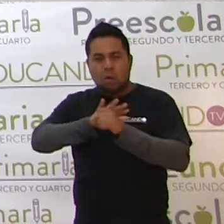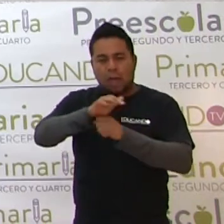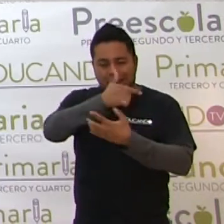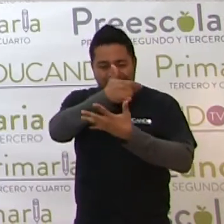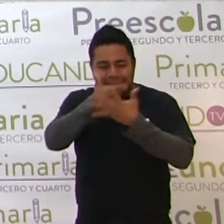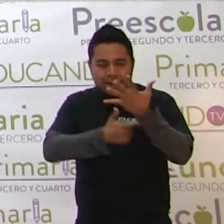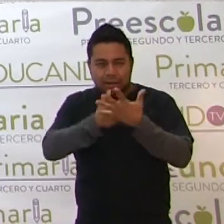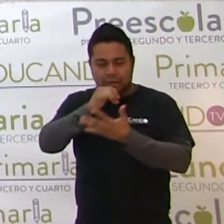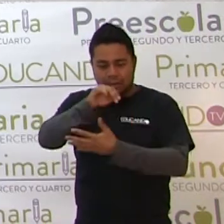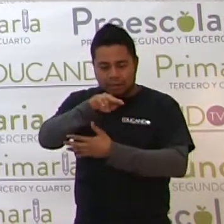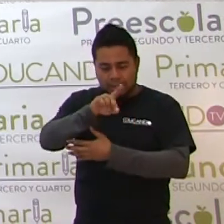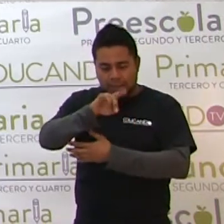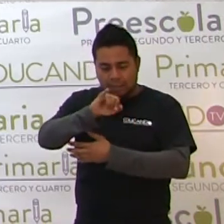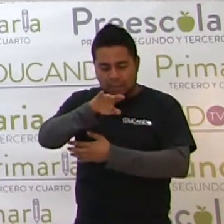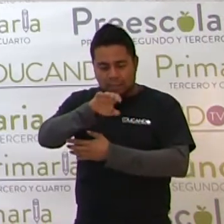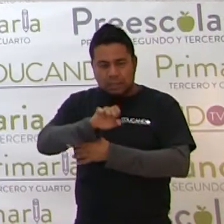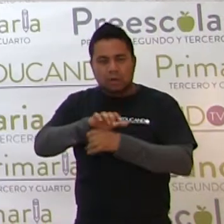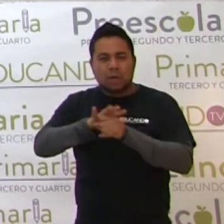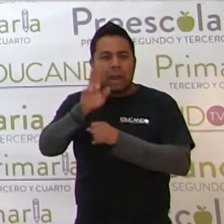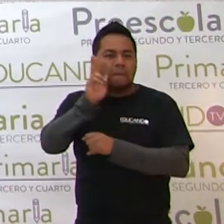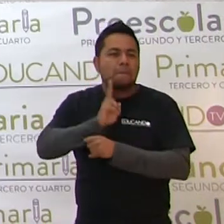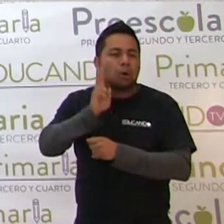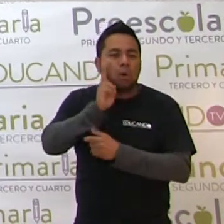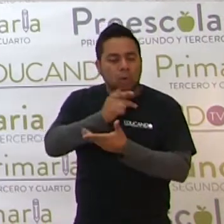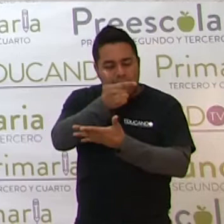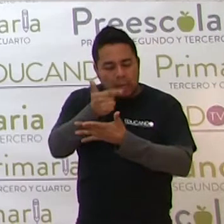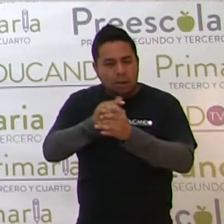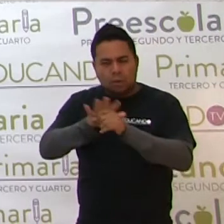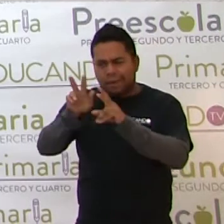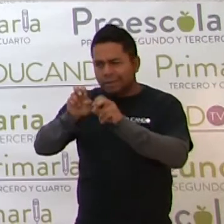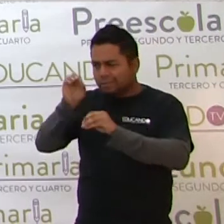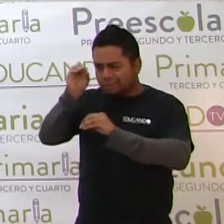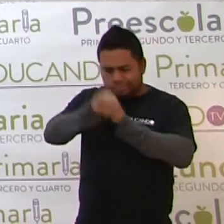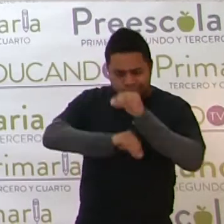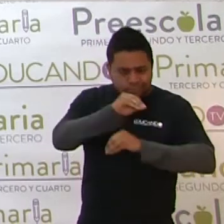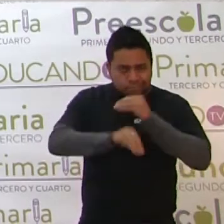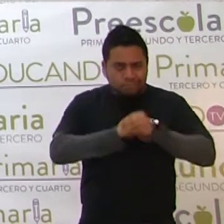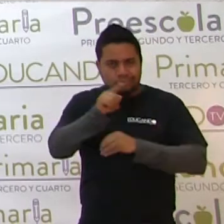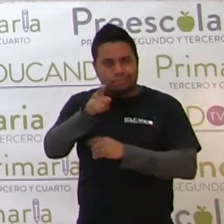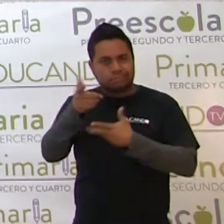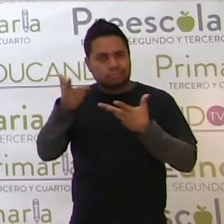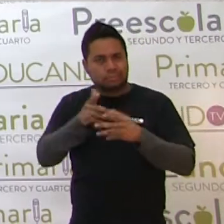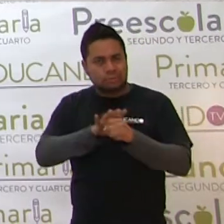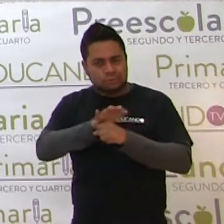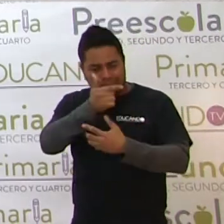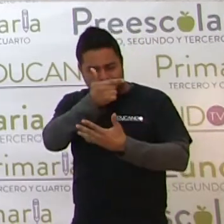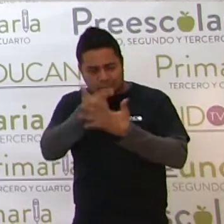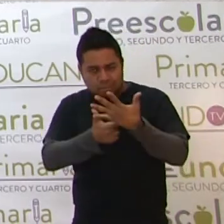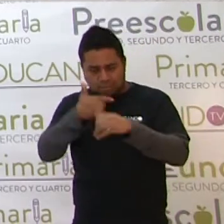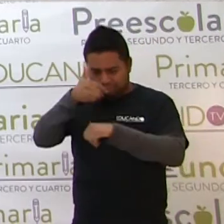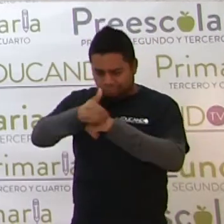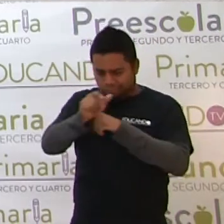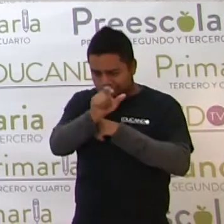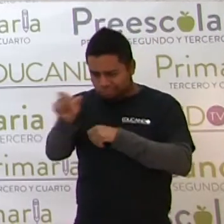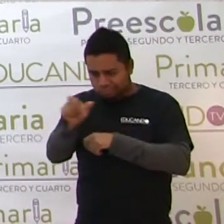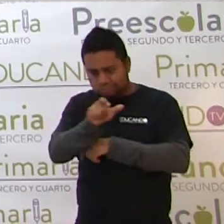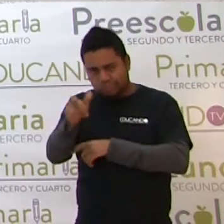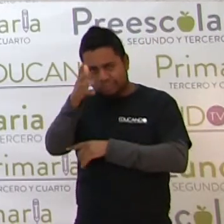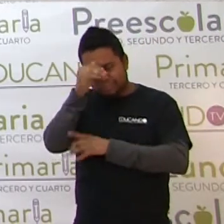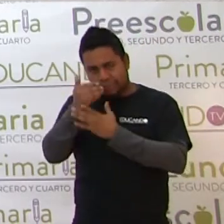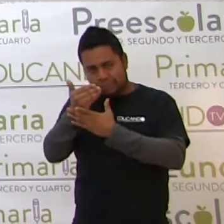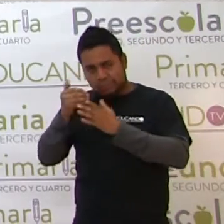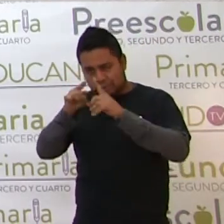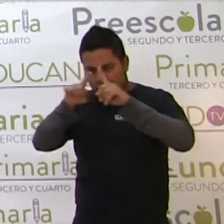muy importante que veas cuáles son los temas que vas a abordar, que hagas un pequeño índice, tal y como hicimos la